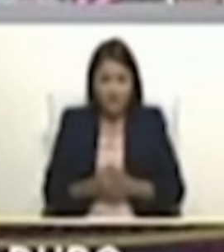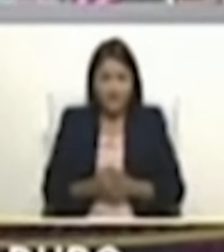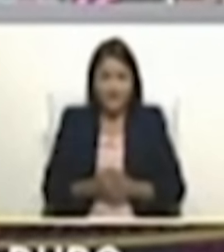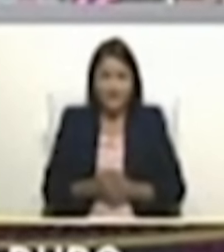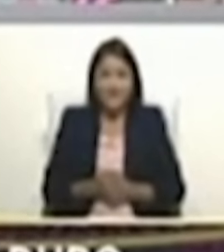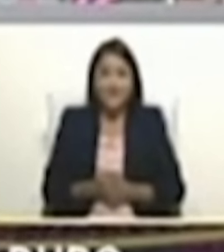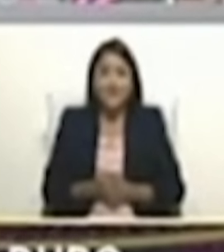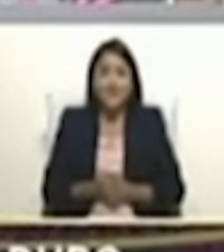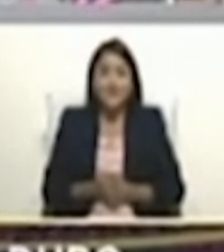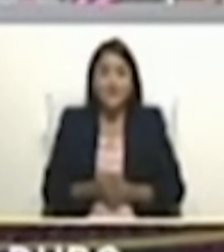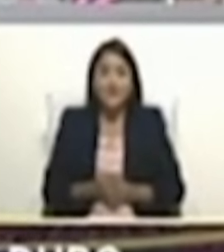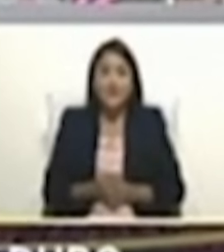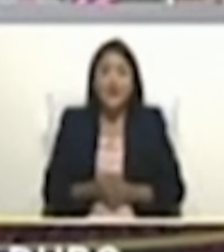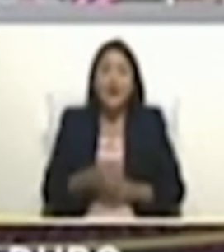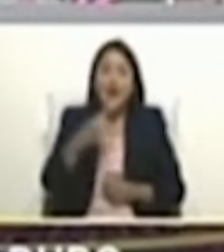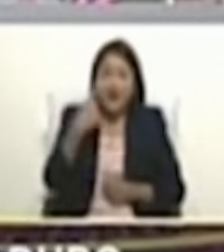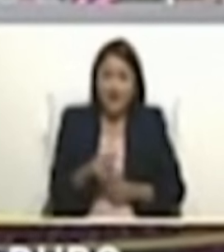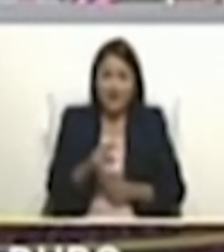a decir que tenemos